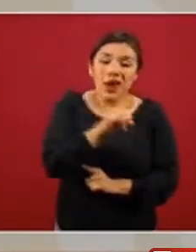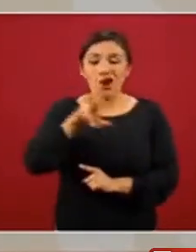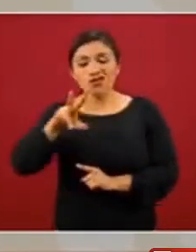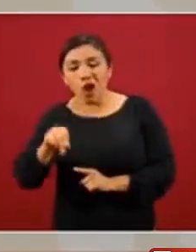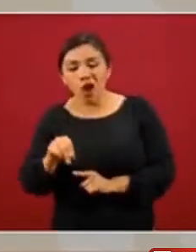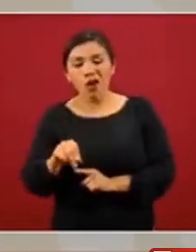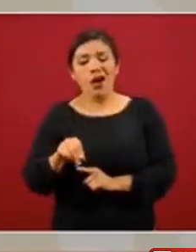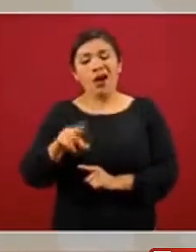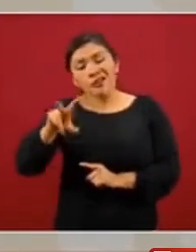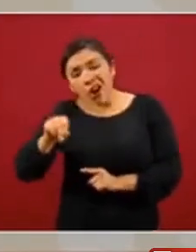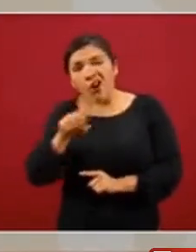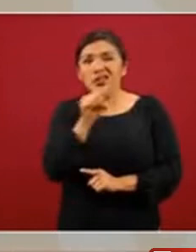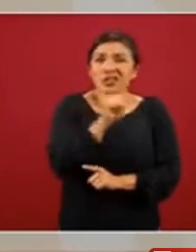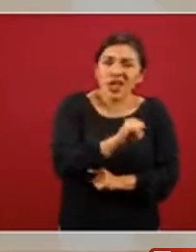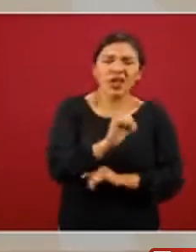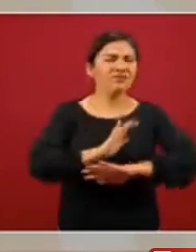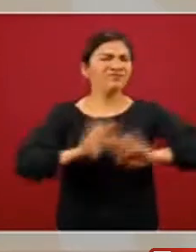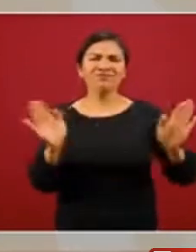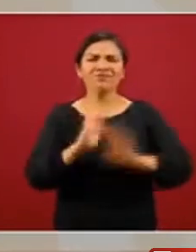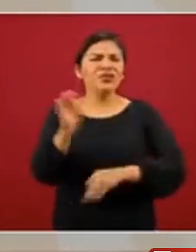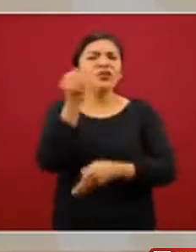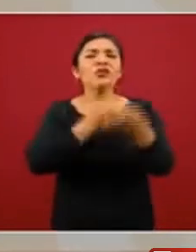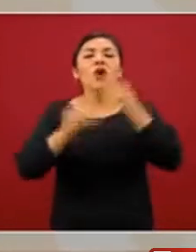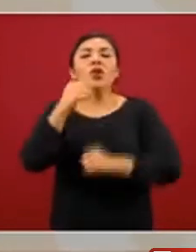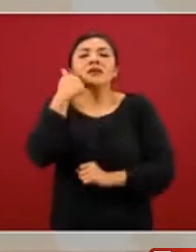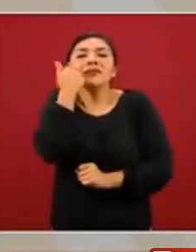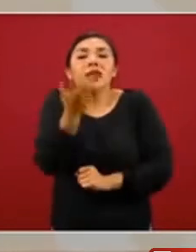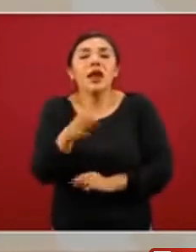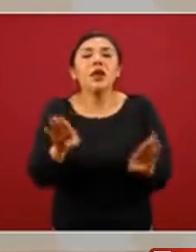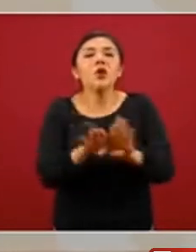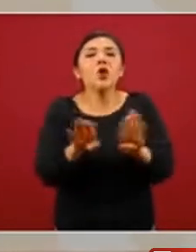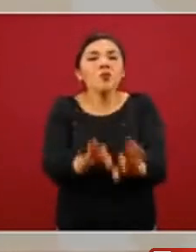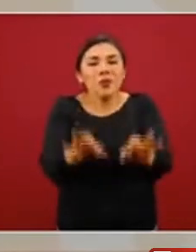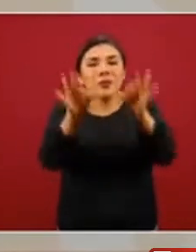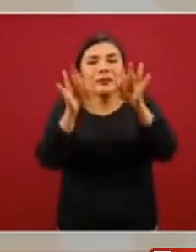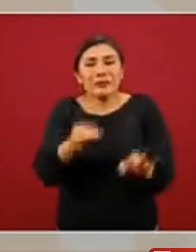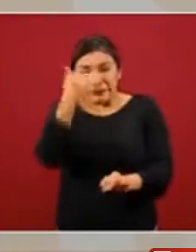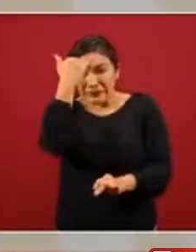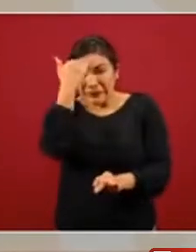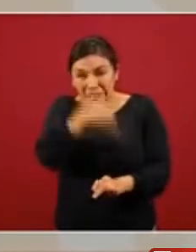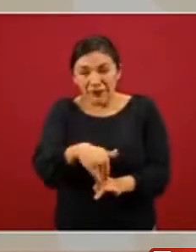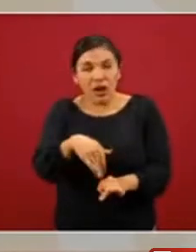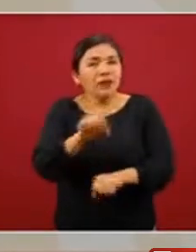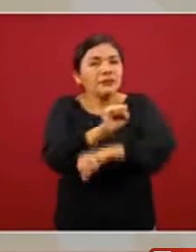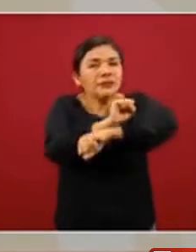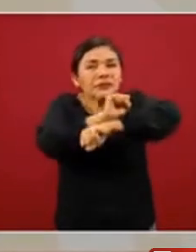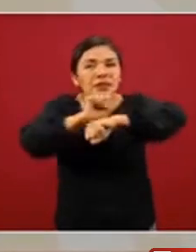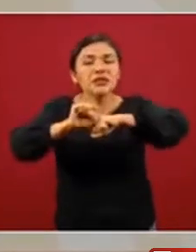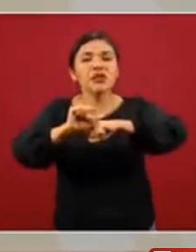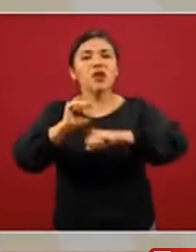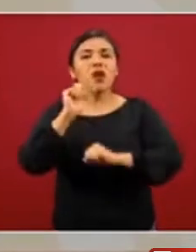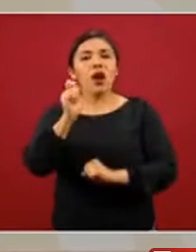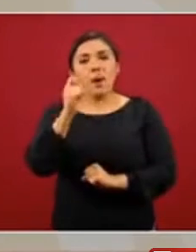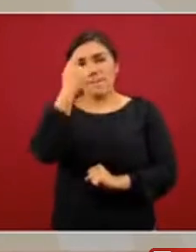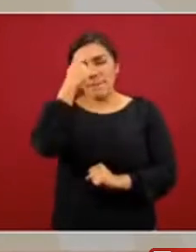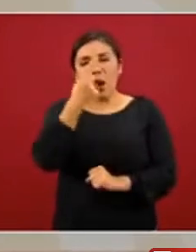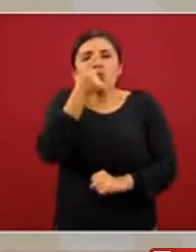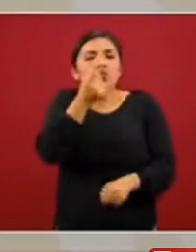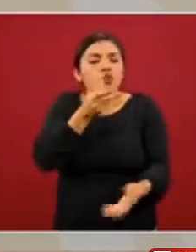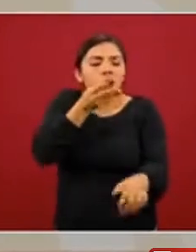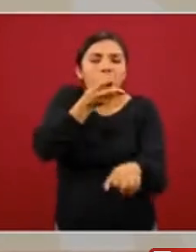contra sí. Todos quisiéramos tener una fórmula simple en donde hubiera una